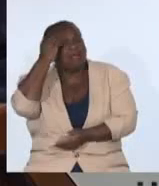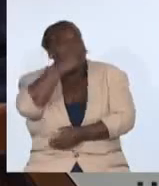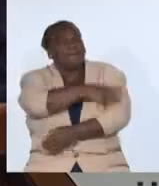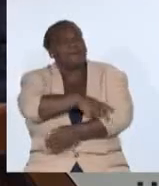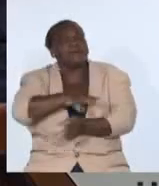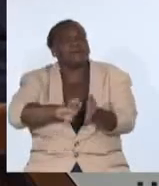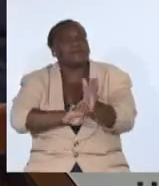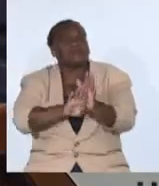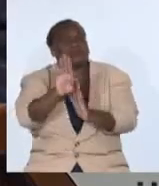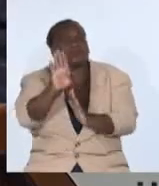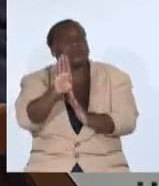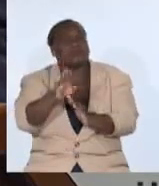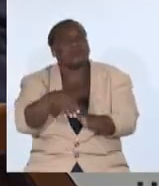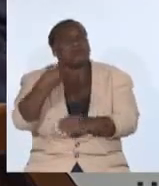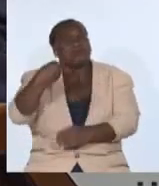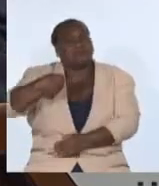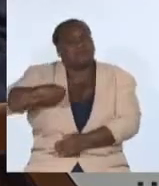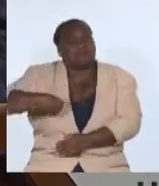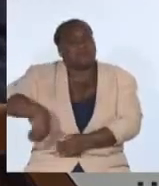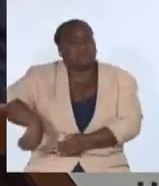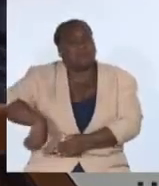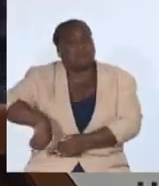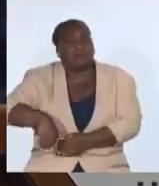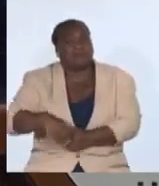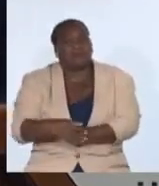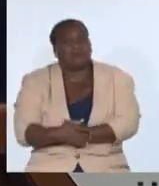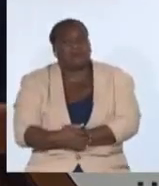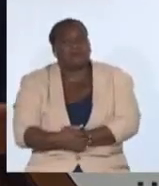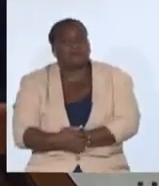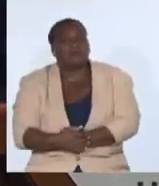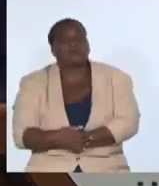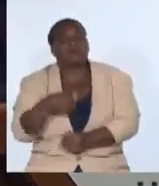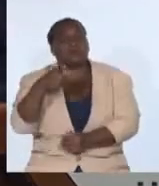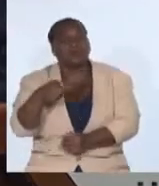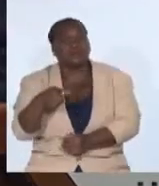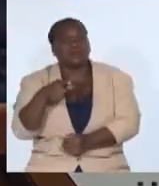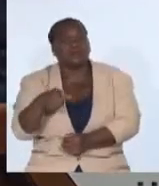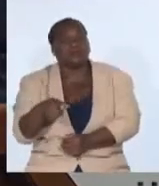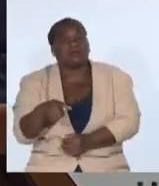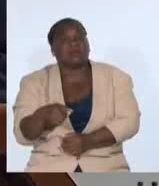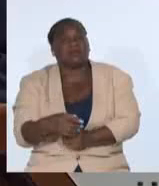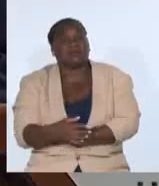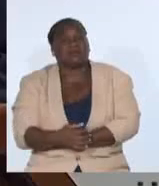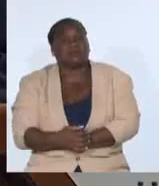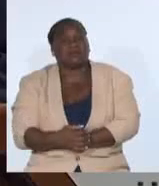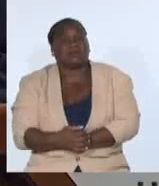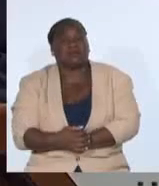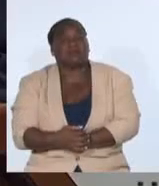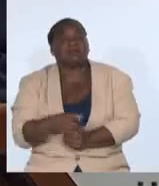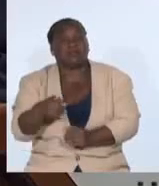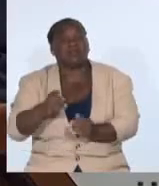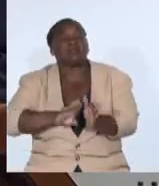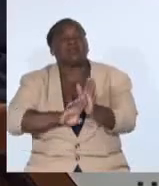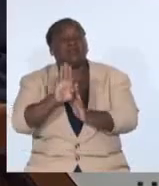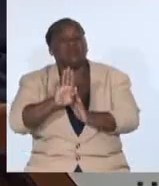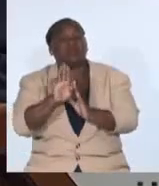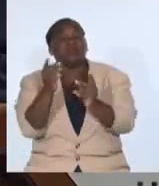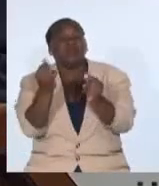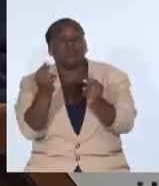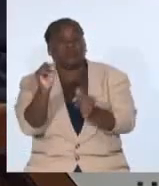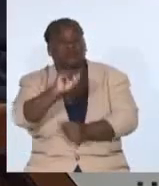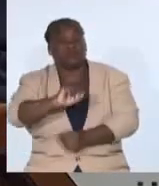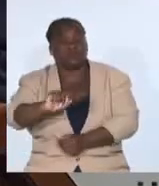y el aprovechamiento por parte de ellos de factores tan determinantes para el avance económico y social